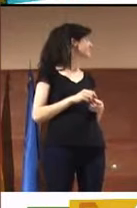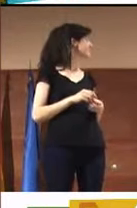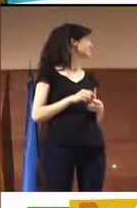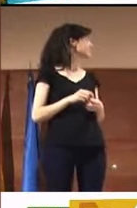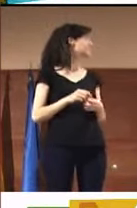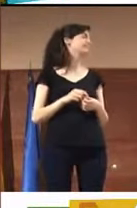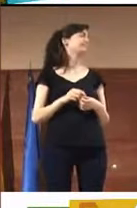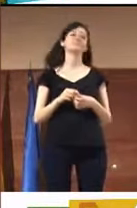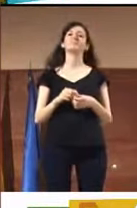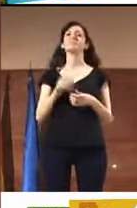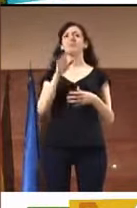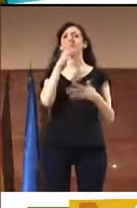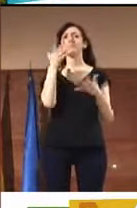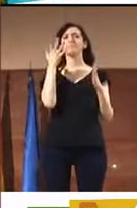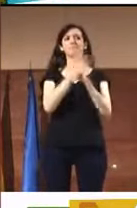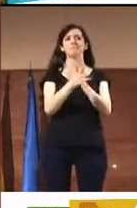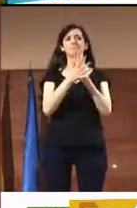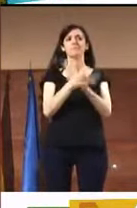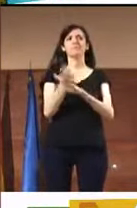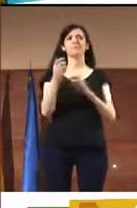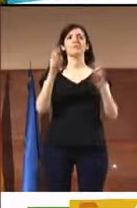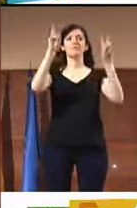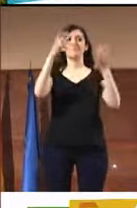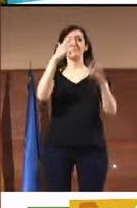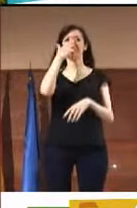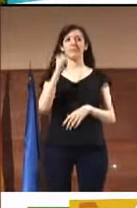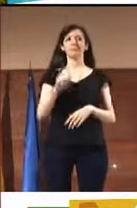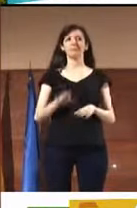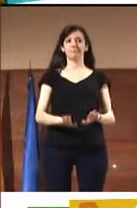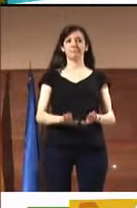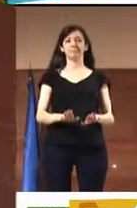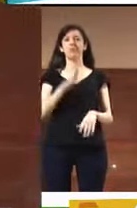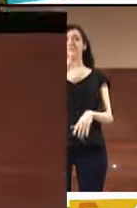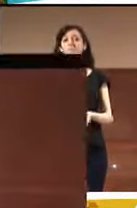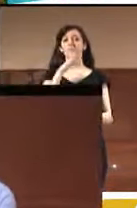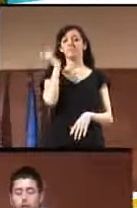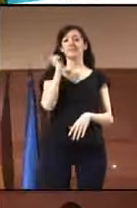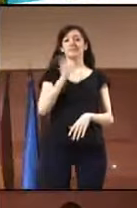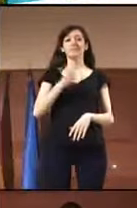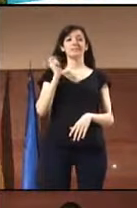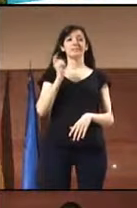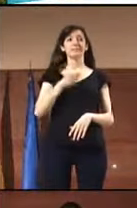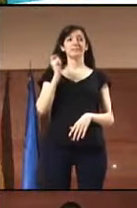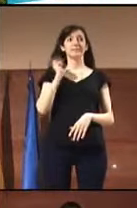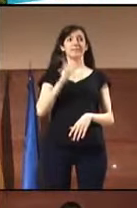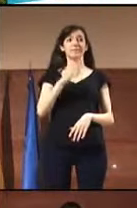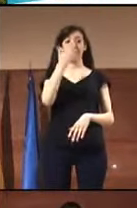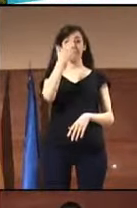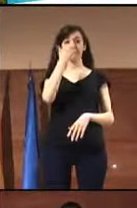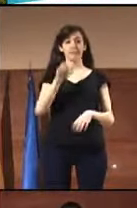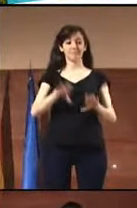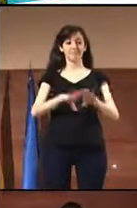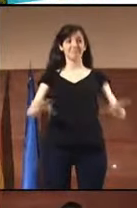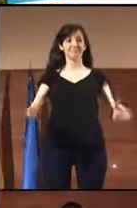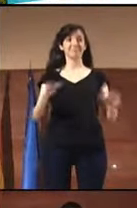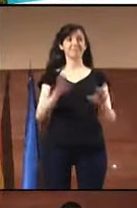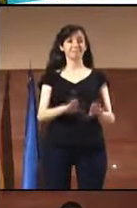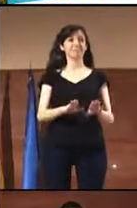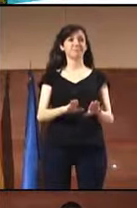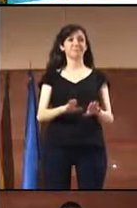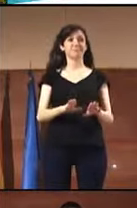Ahora voy a explicaros un poco el tema de los reposapiés, porque en muchas ocasiones los reposapiés van